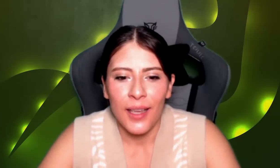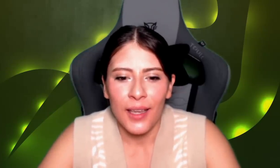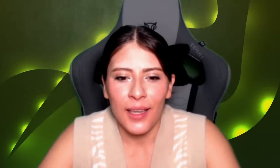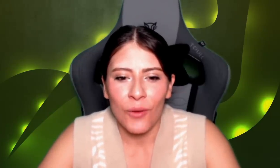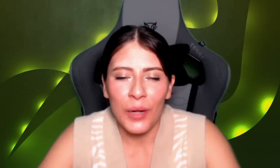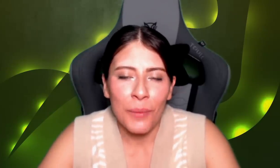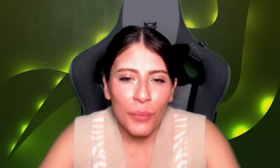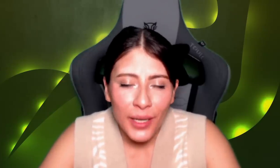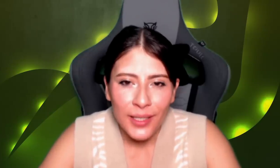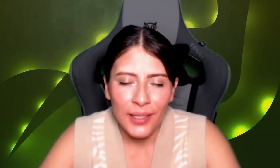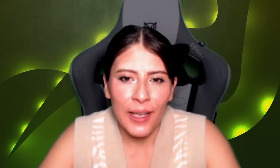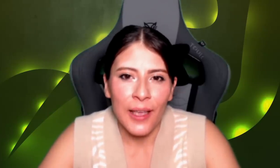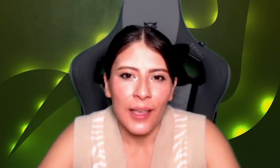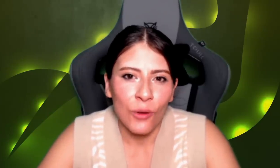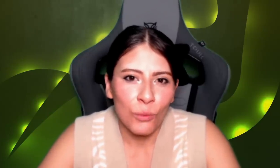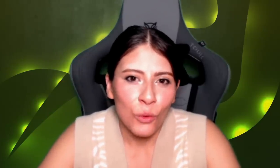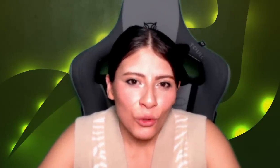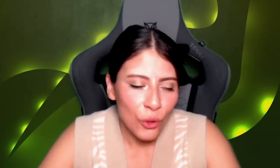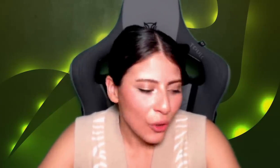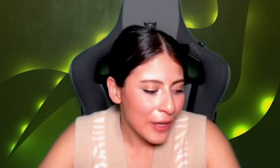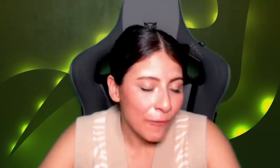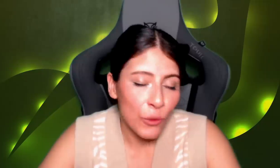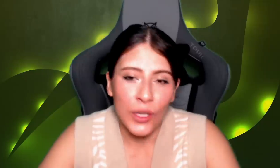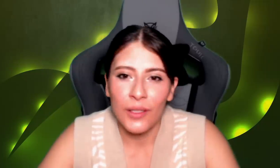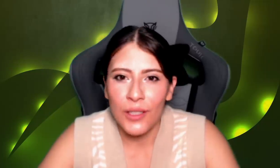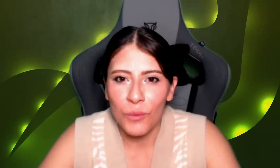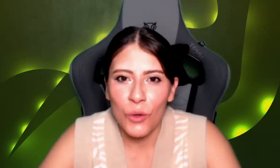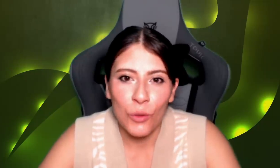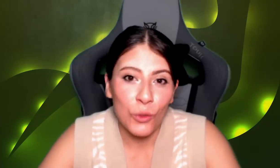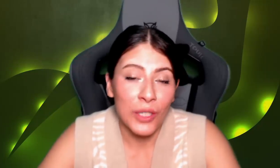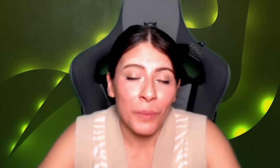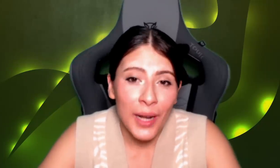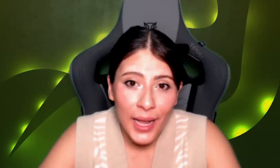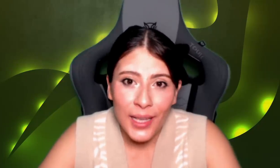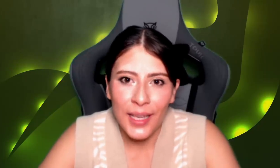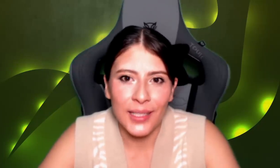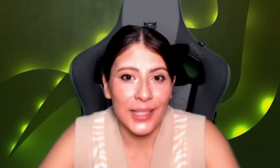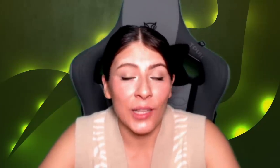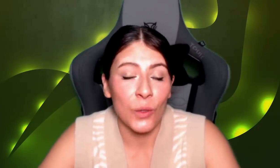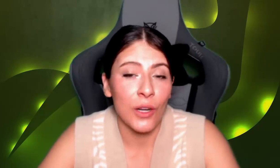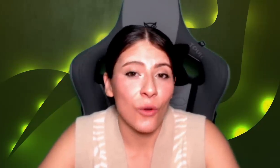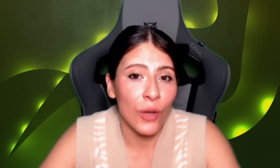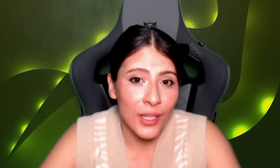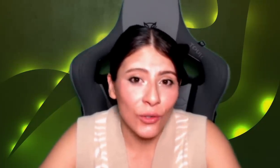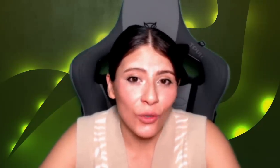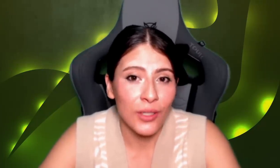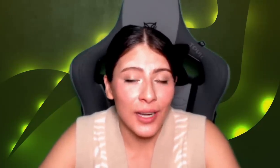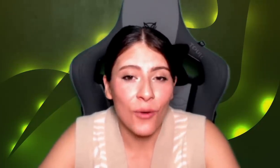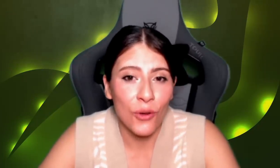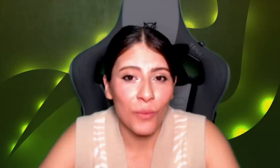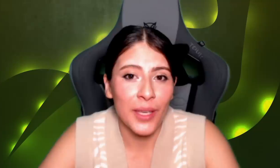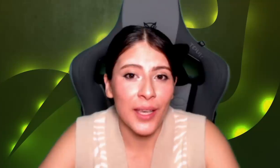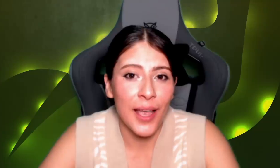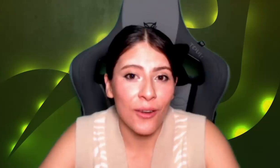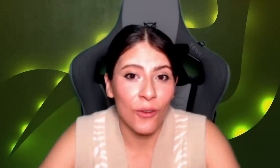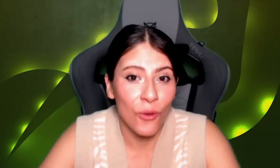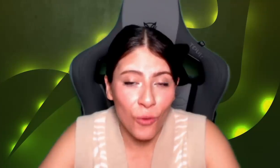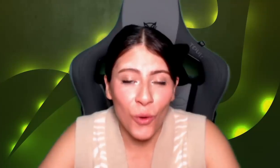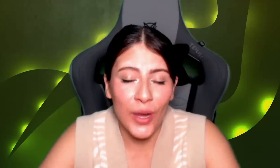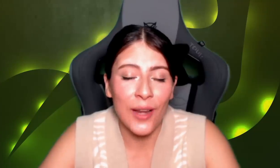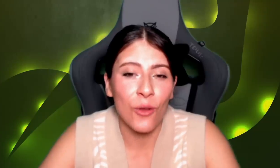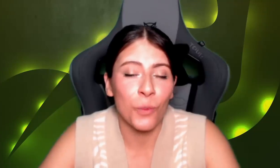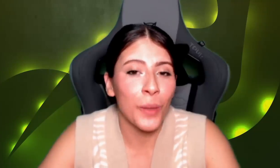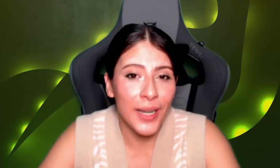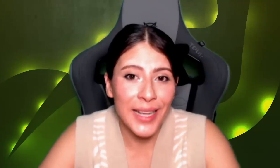ser una empresa con mucho influyentismo, con muchas palancas, tanto en el Congreso de la Unión Mexicana